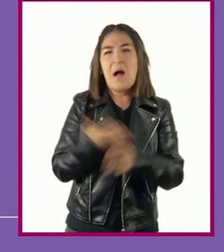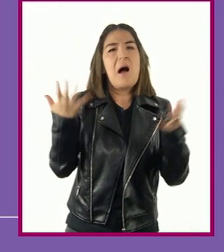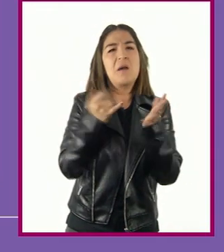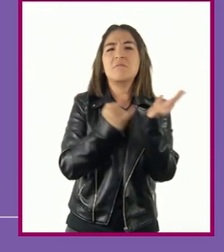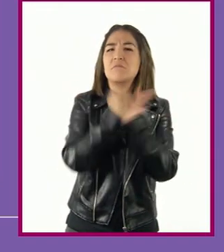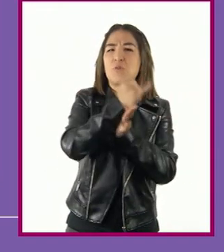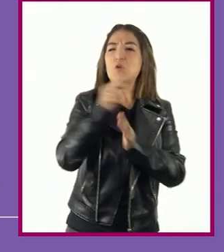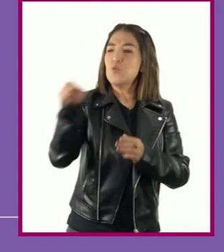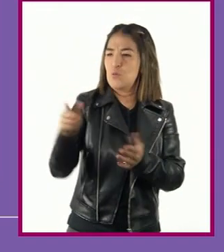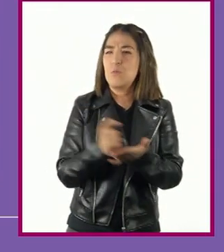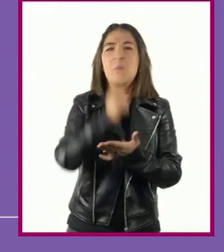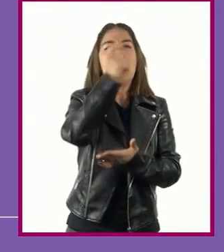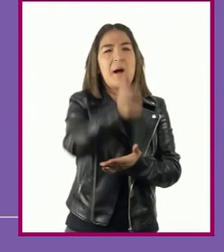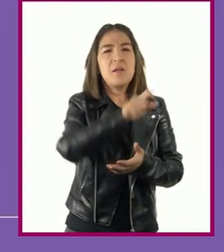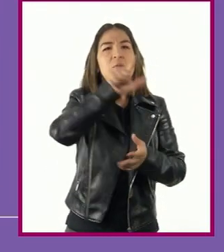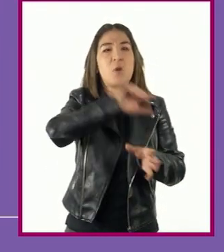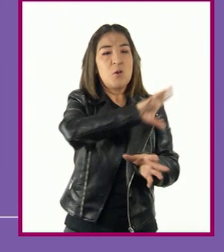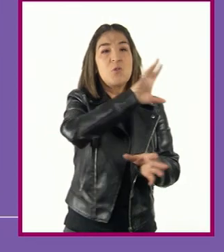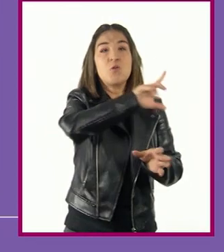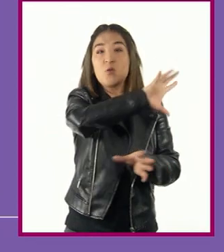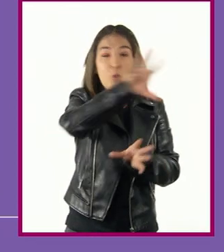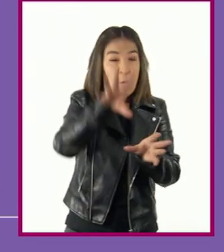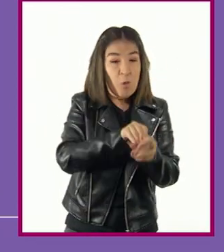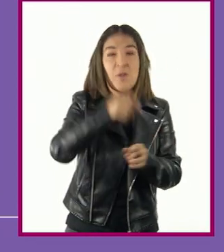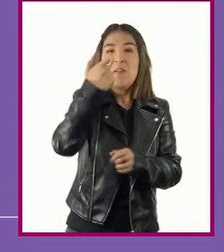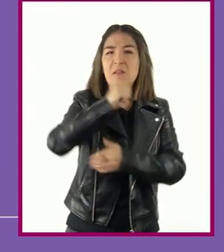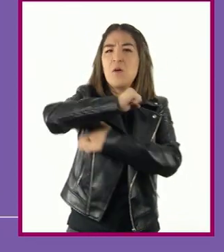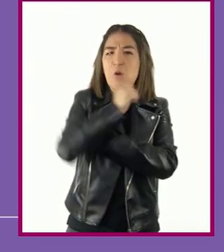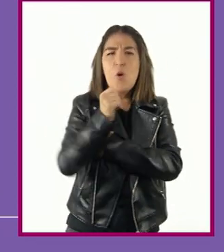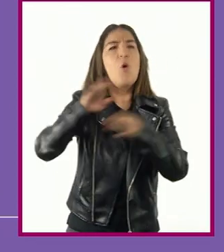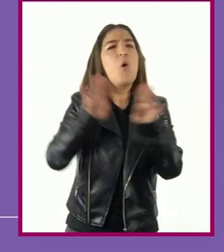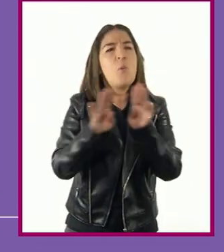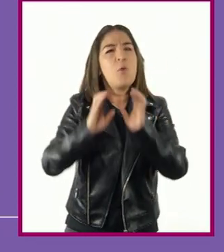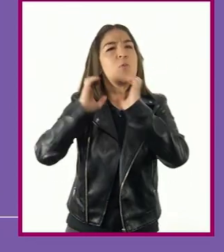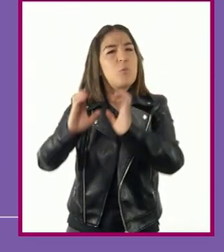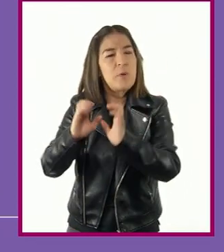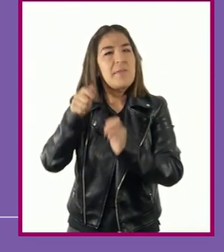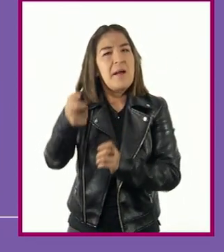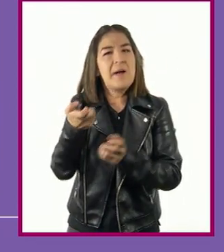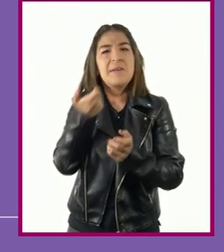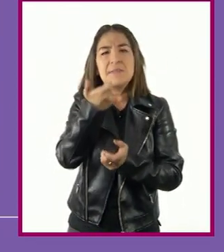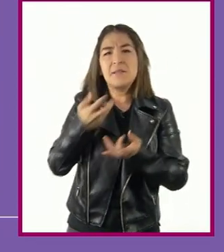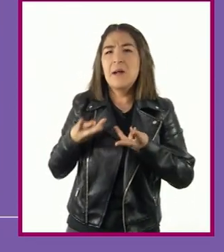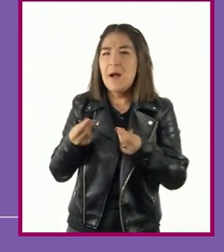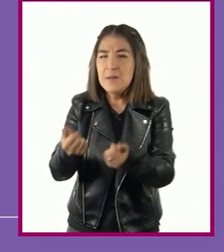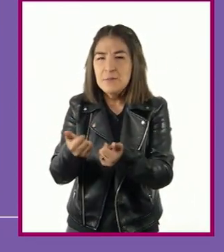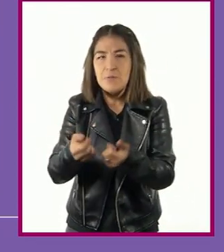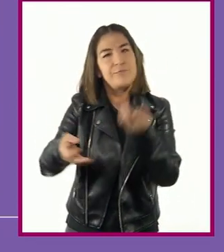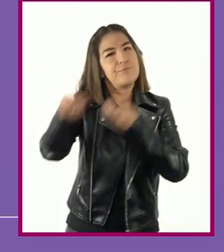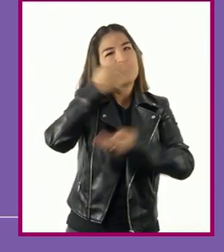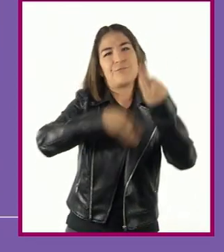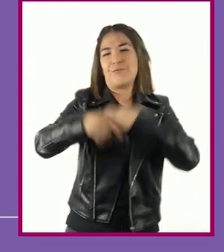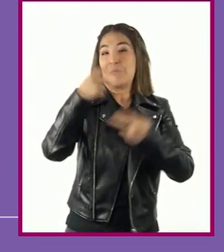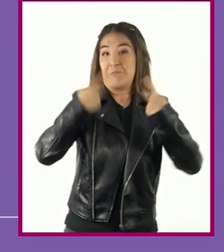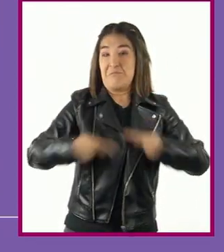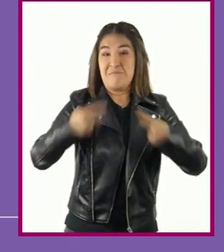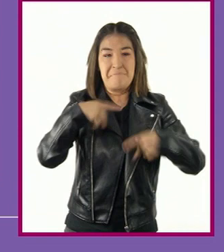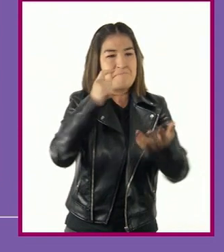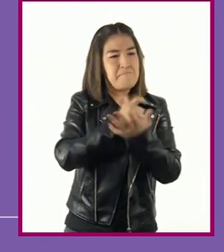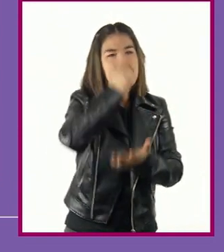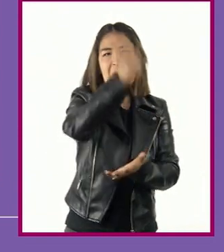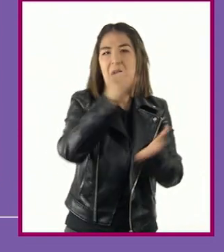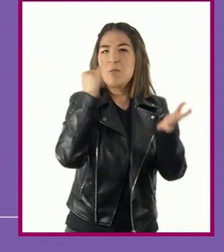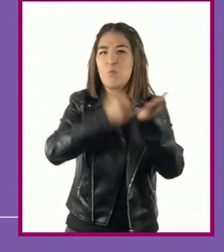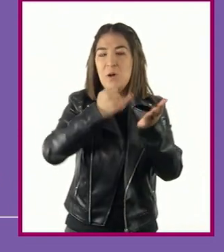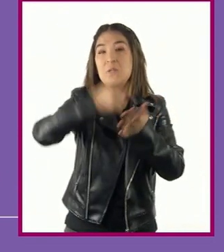recaudan? ¿Cómo podemos cuidar la manera en que se gasta ese dinero? Todos pagamos impuestos para contribuir al